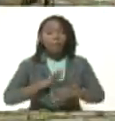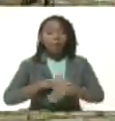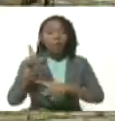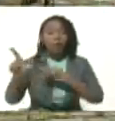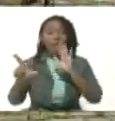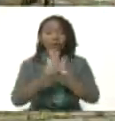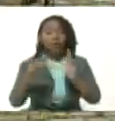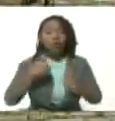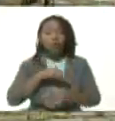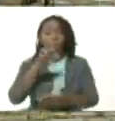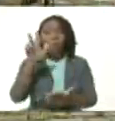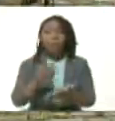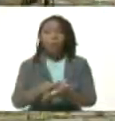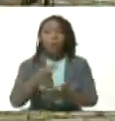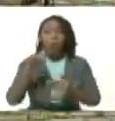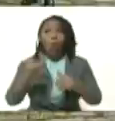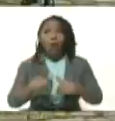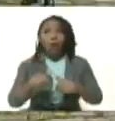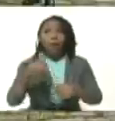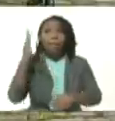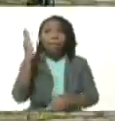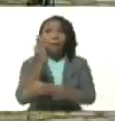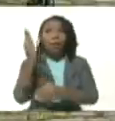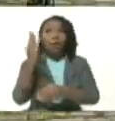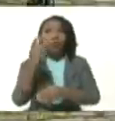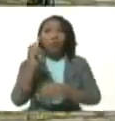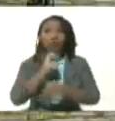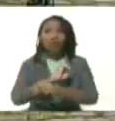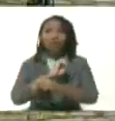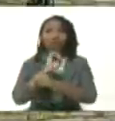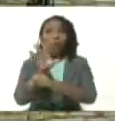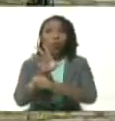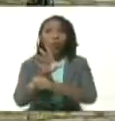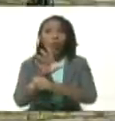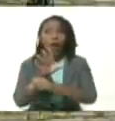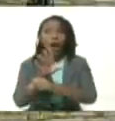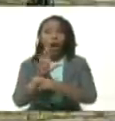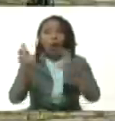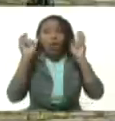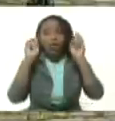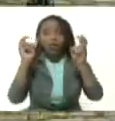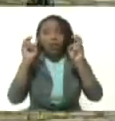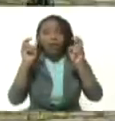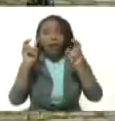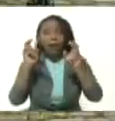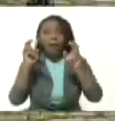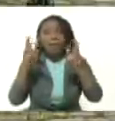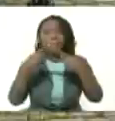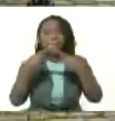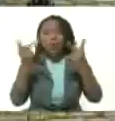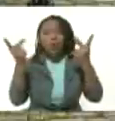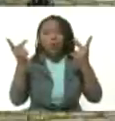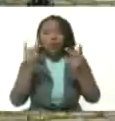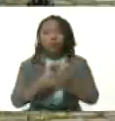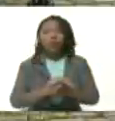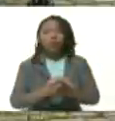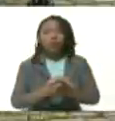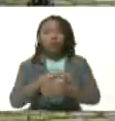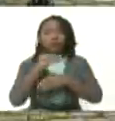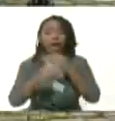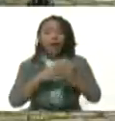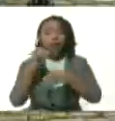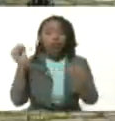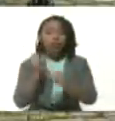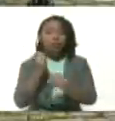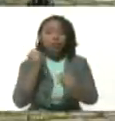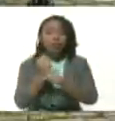hemos aprobado el día de hoy, que hemos sancionado. Se la vamos a enviar a los efectos de la promulgación. Ha habido un trabajo